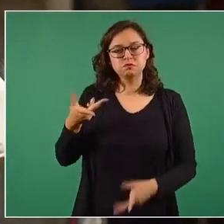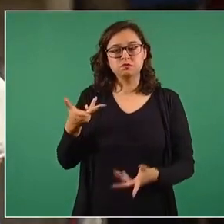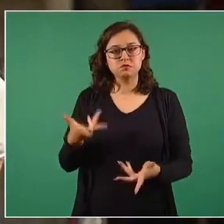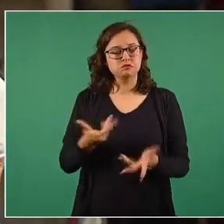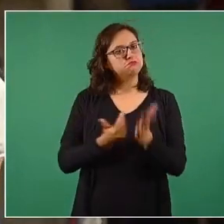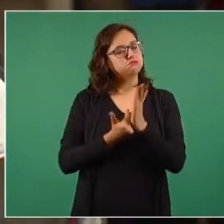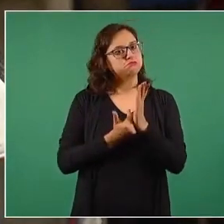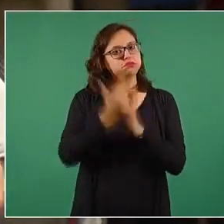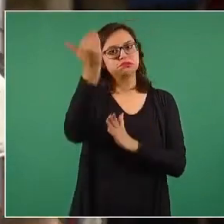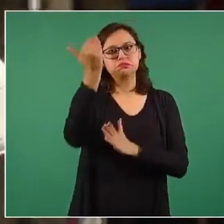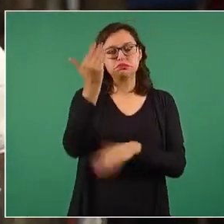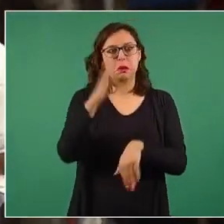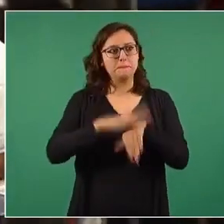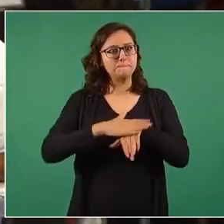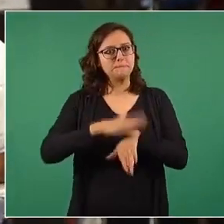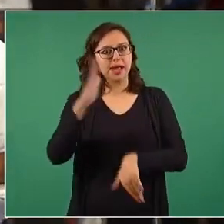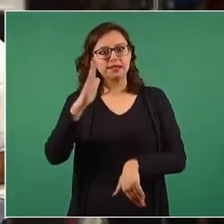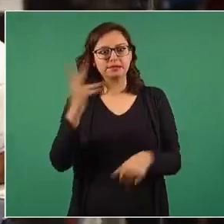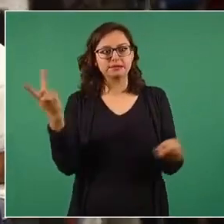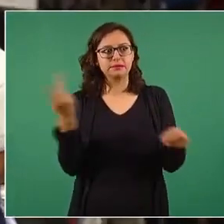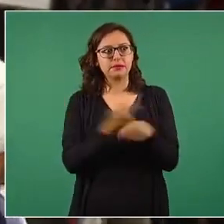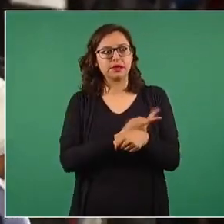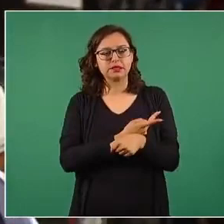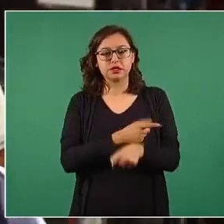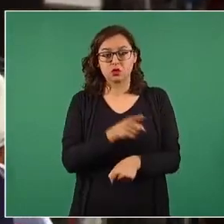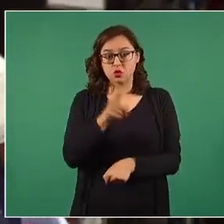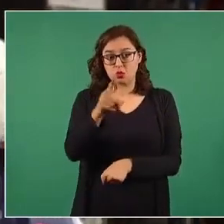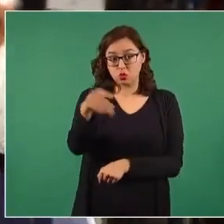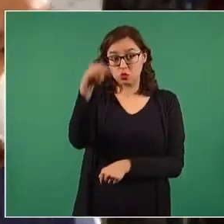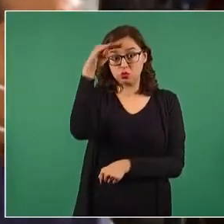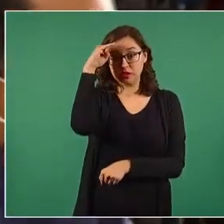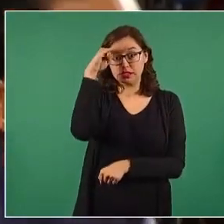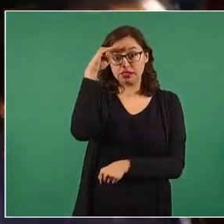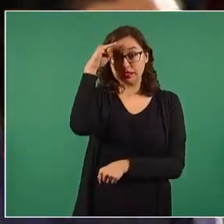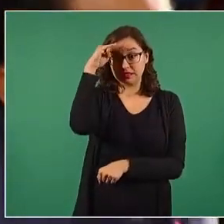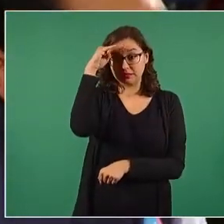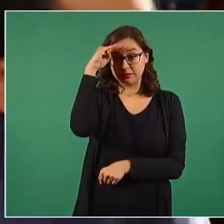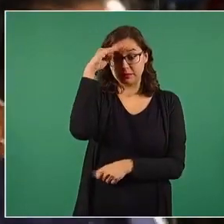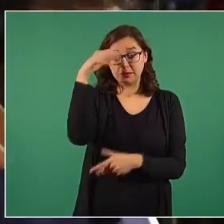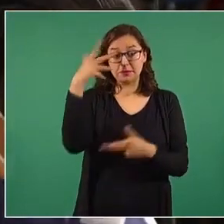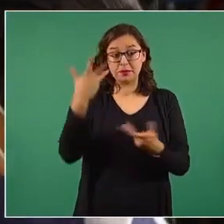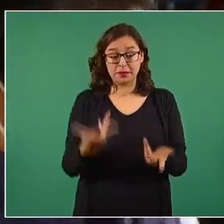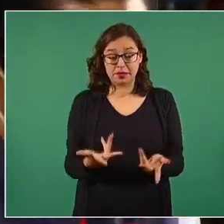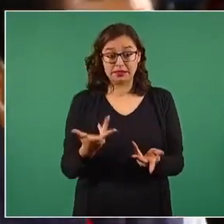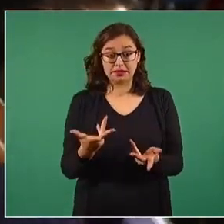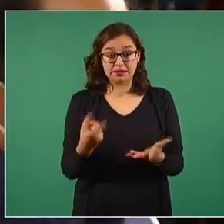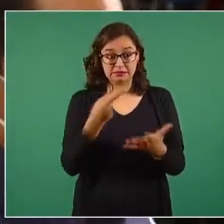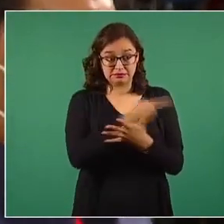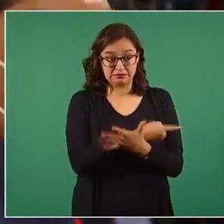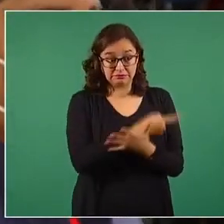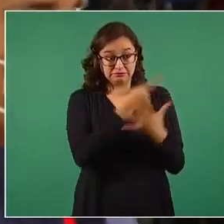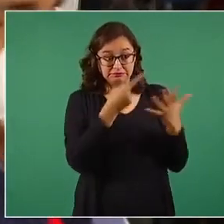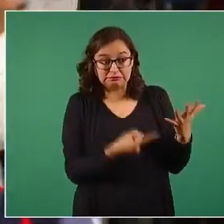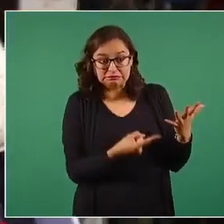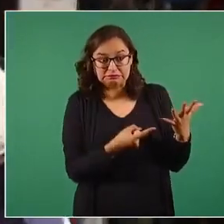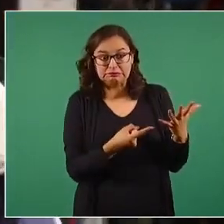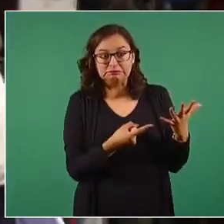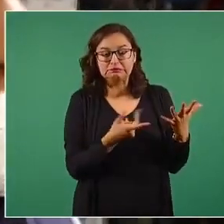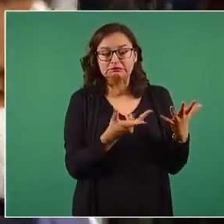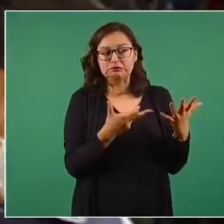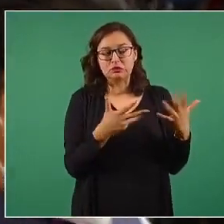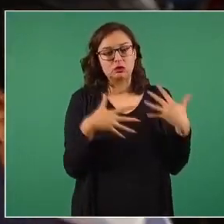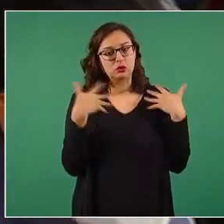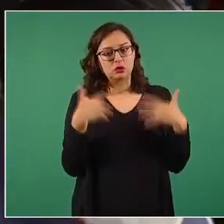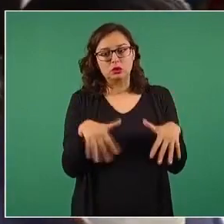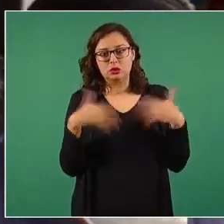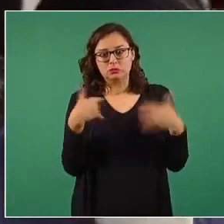¿Usted encuentra alguna relación entre estos hechos que no solo se, bueno, ya los vimos a una escala